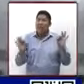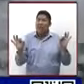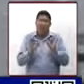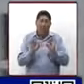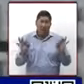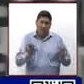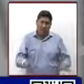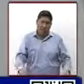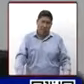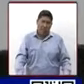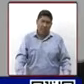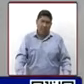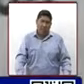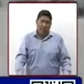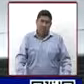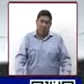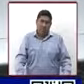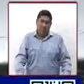nada.